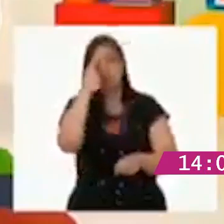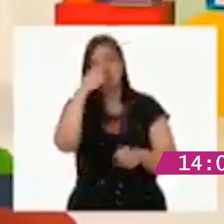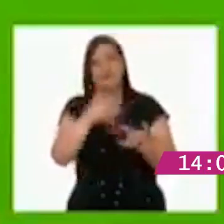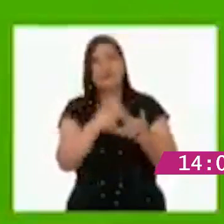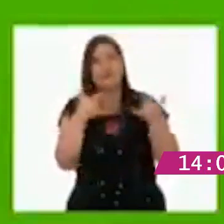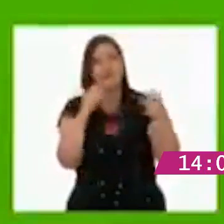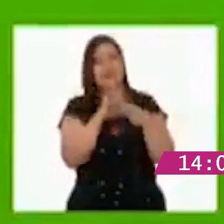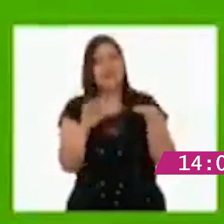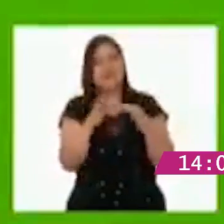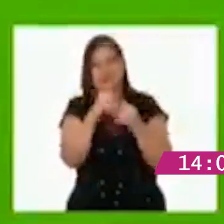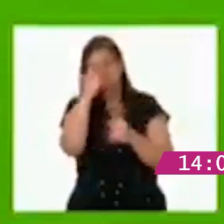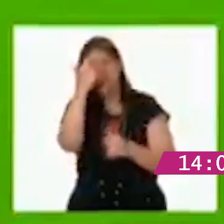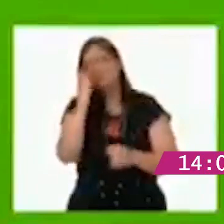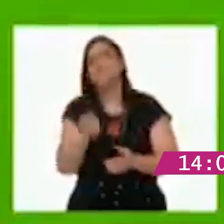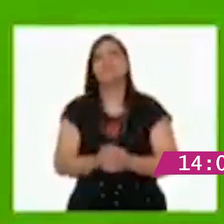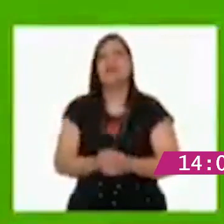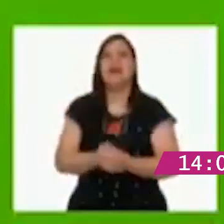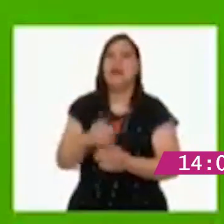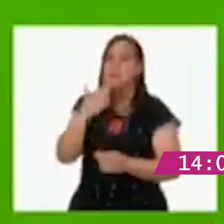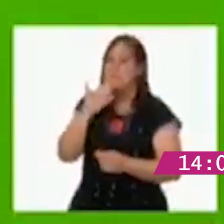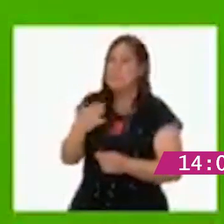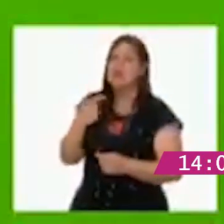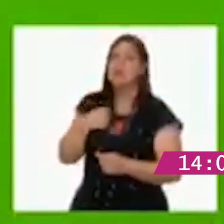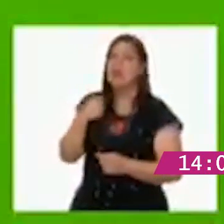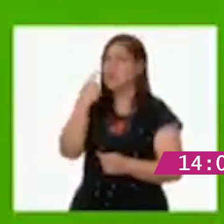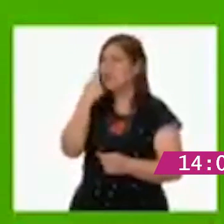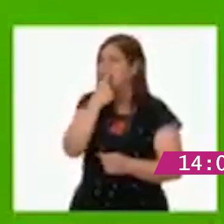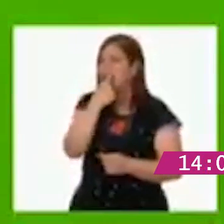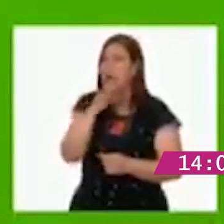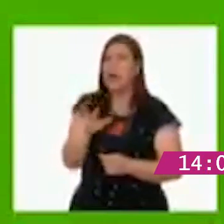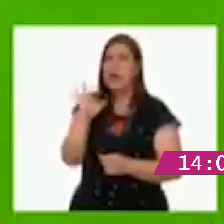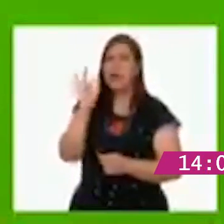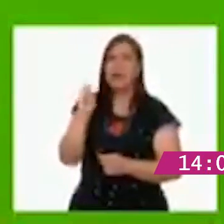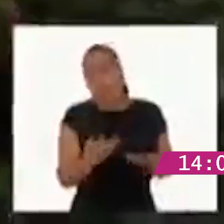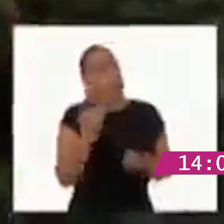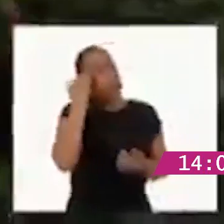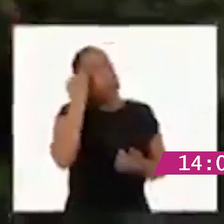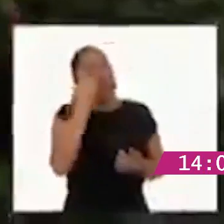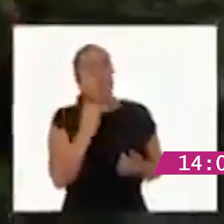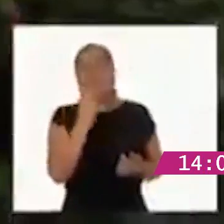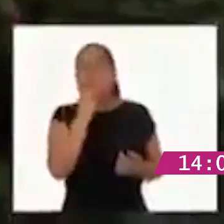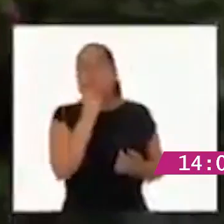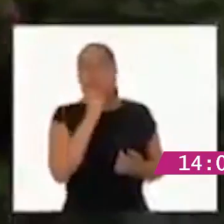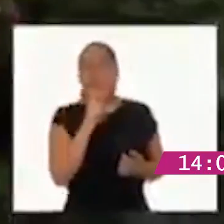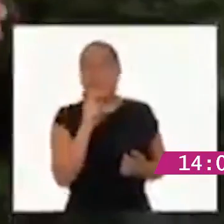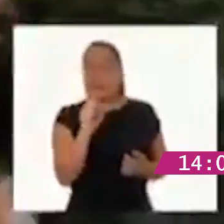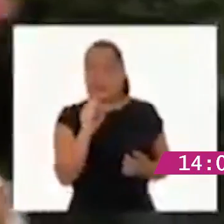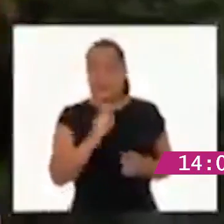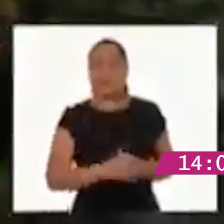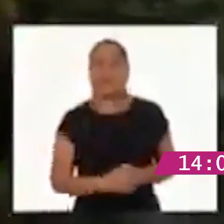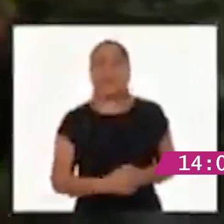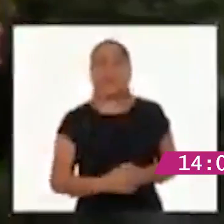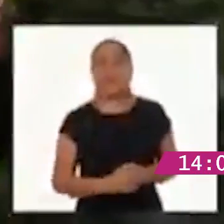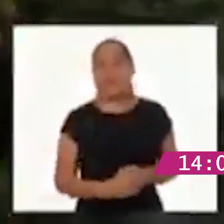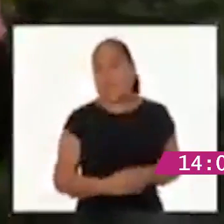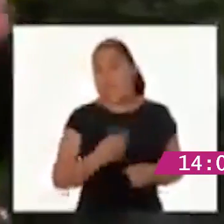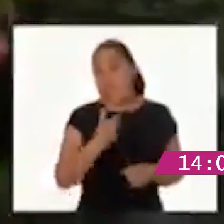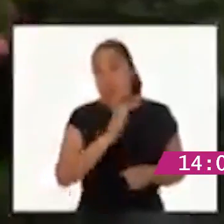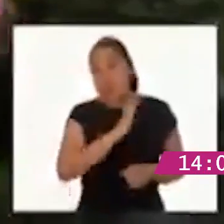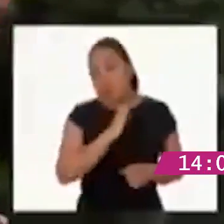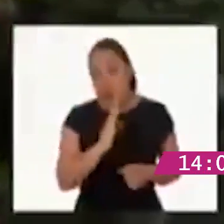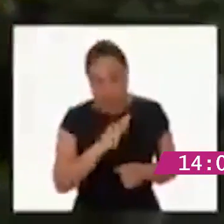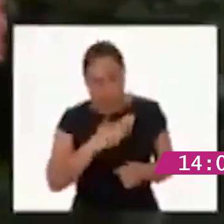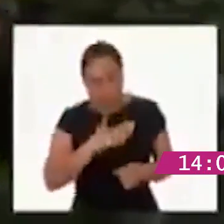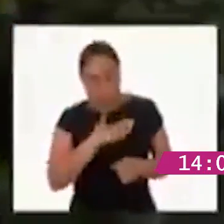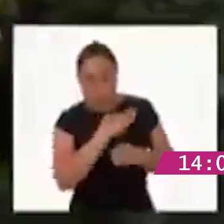de la SEP no fue el ideal para la educación en Chiapas. En el marco del Día del Maestro, Pedro Gómez Bamaca,